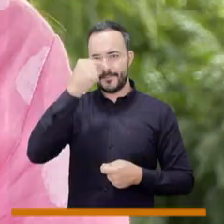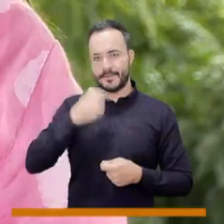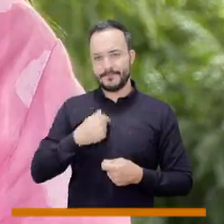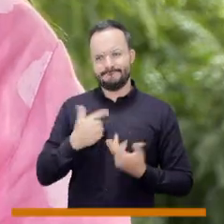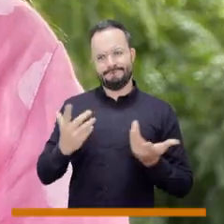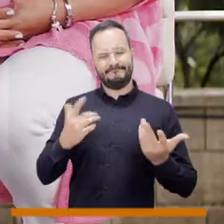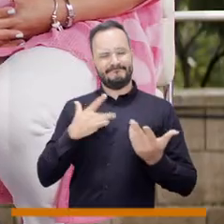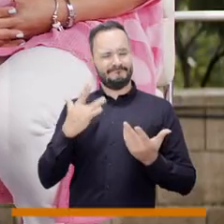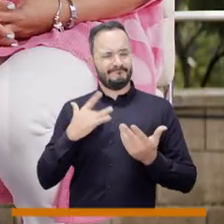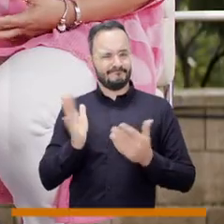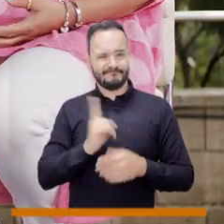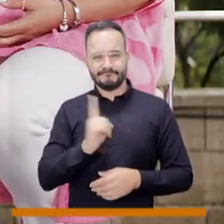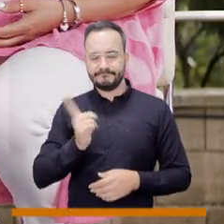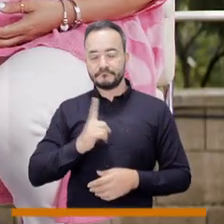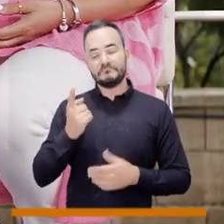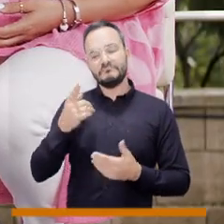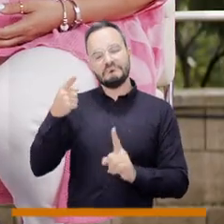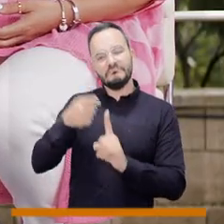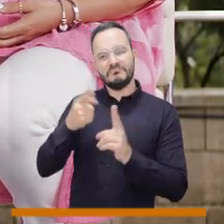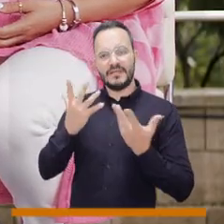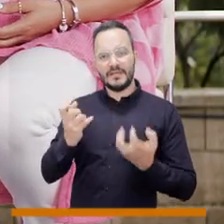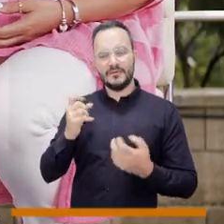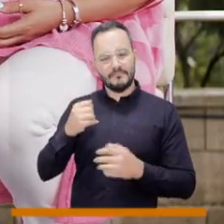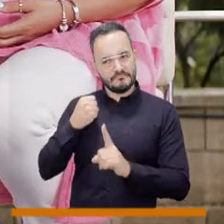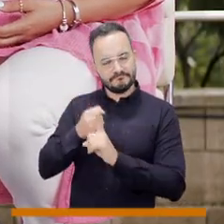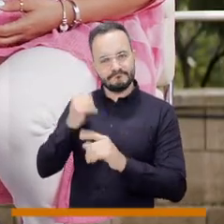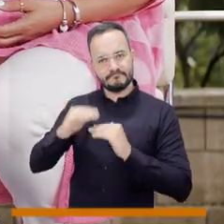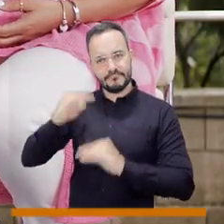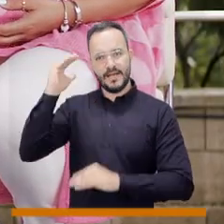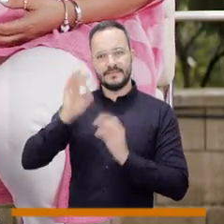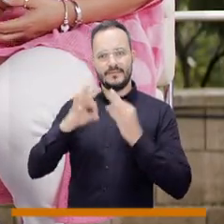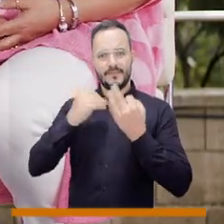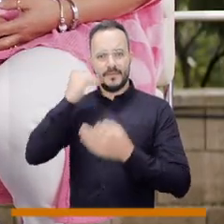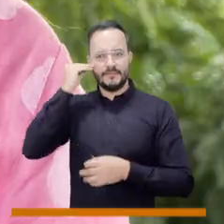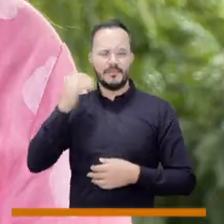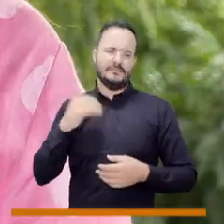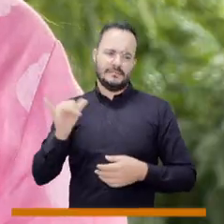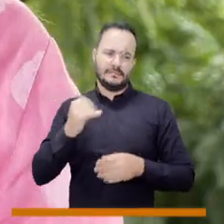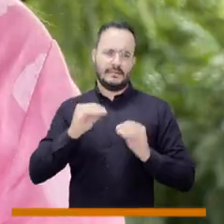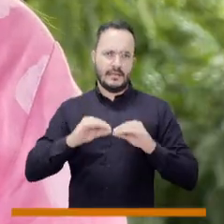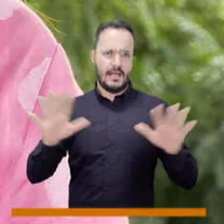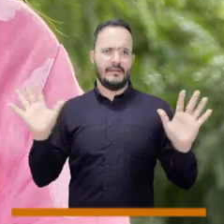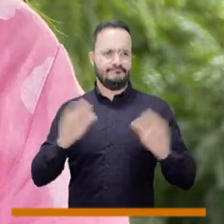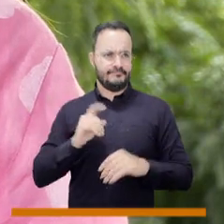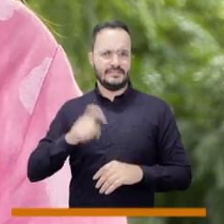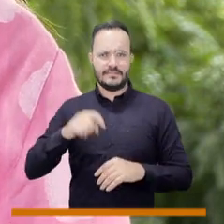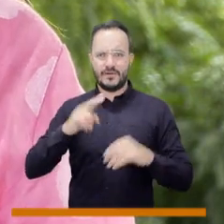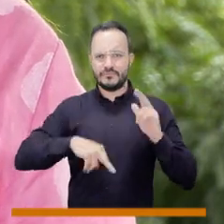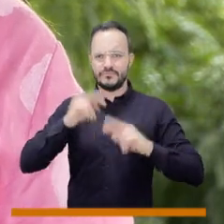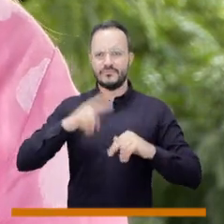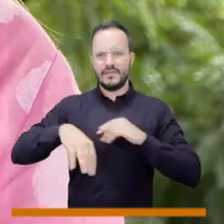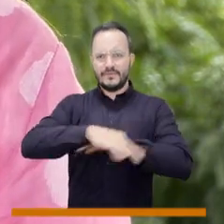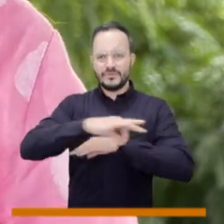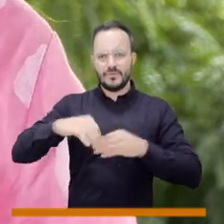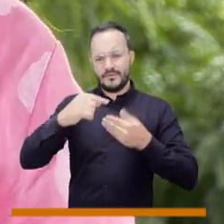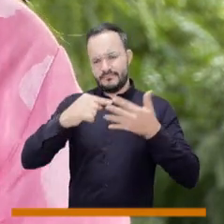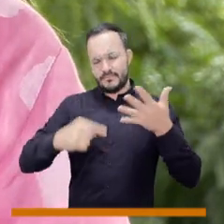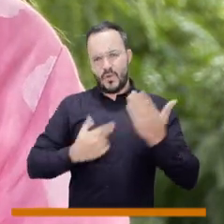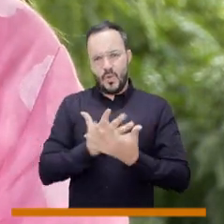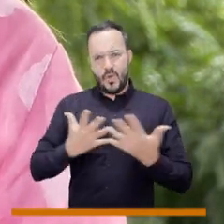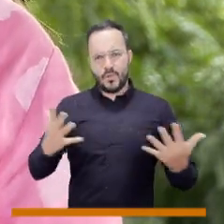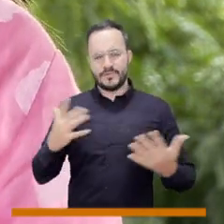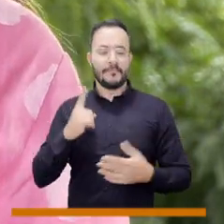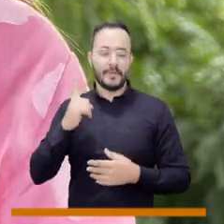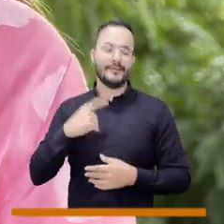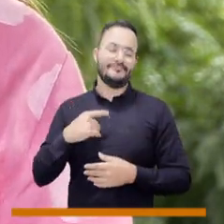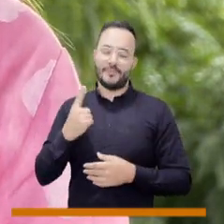más recurso humano que trabaje en el tema social. Estoy de acuerdo en que necesitamos muchas obras de infraestructura, mucho cemento, todo lo que